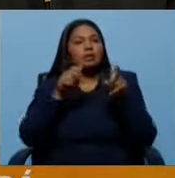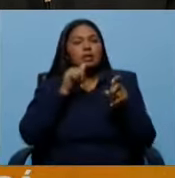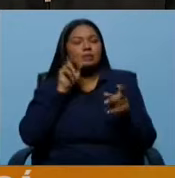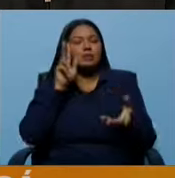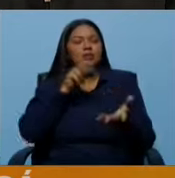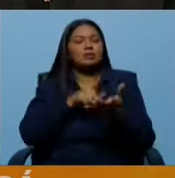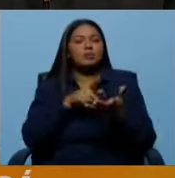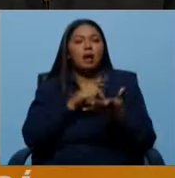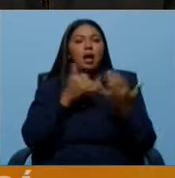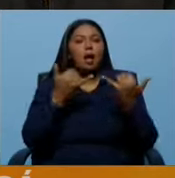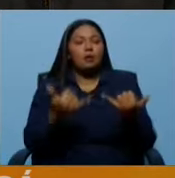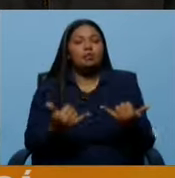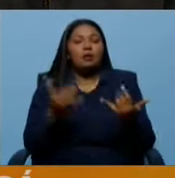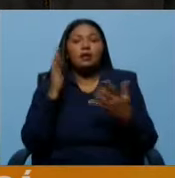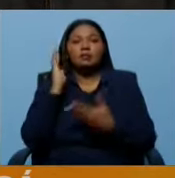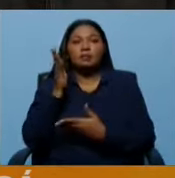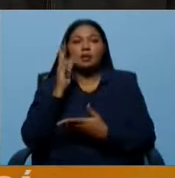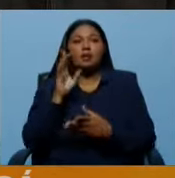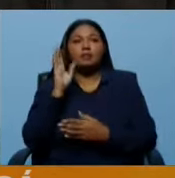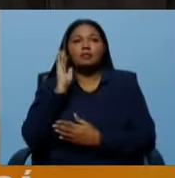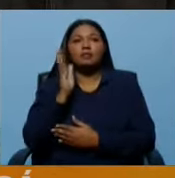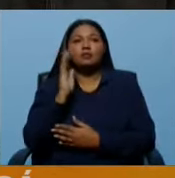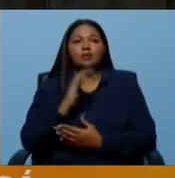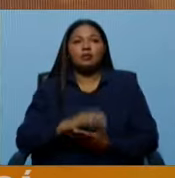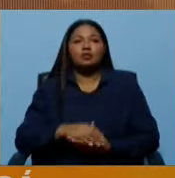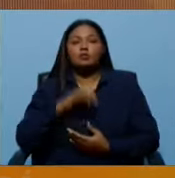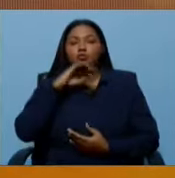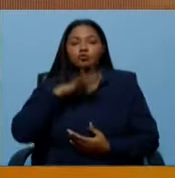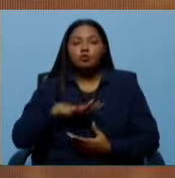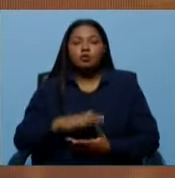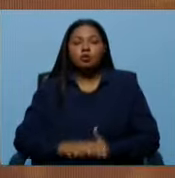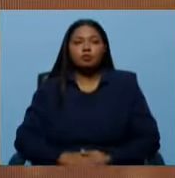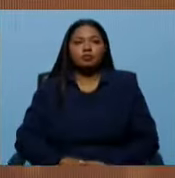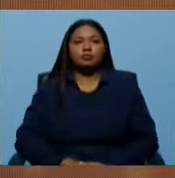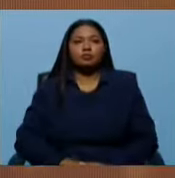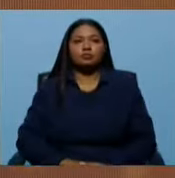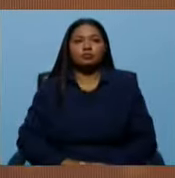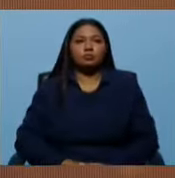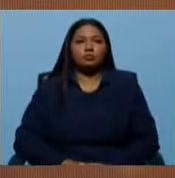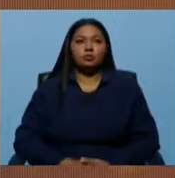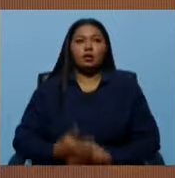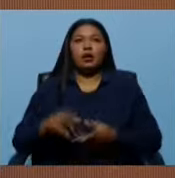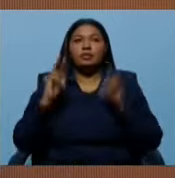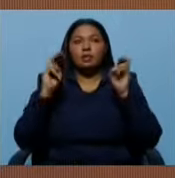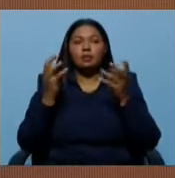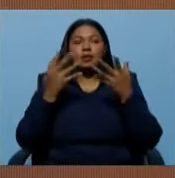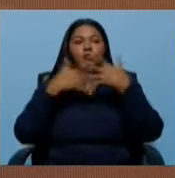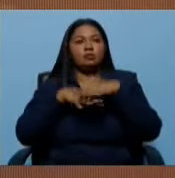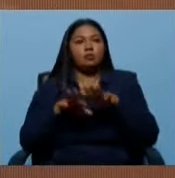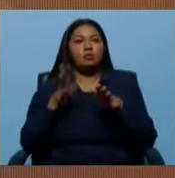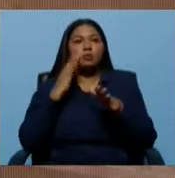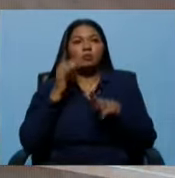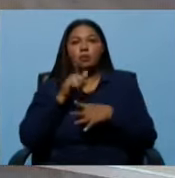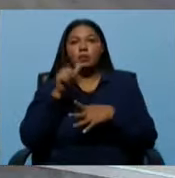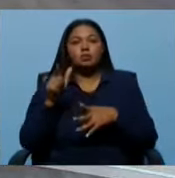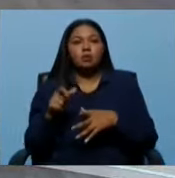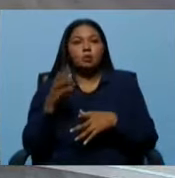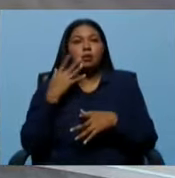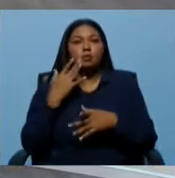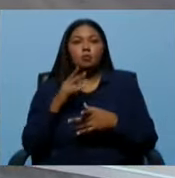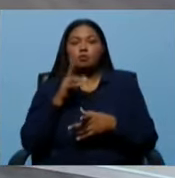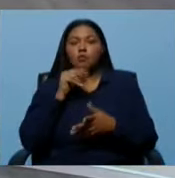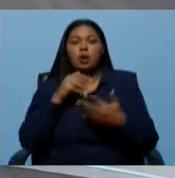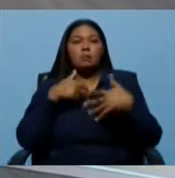participan en estos momentos en esas asambleas del Congreso Histórico? ¿Existe allí el tema de la inclusión? Es decir, si alguien de pronto no